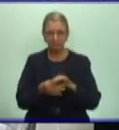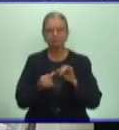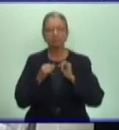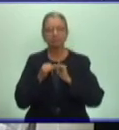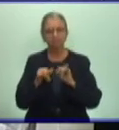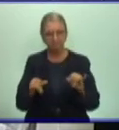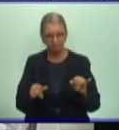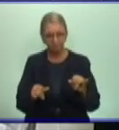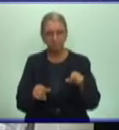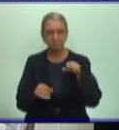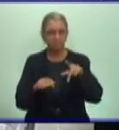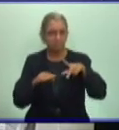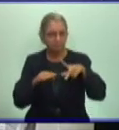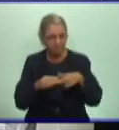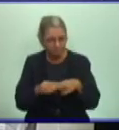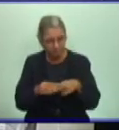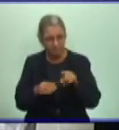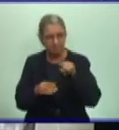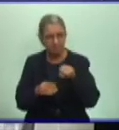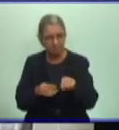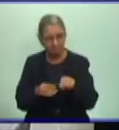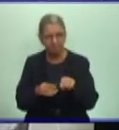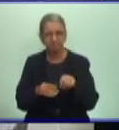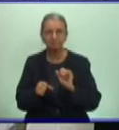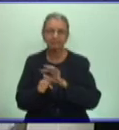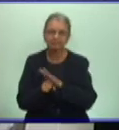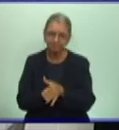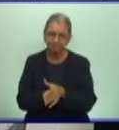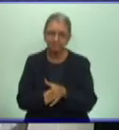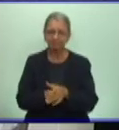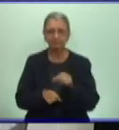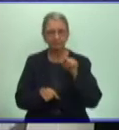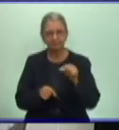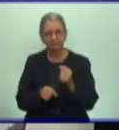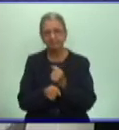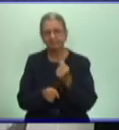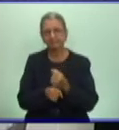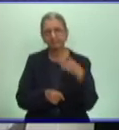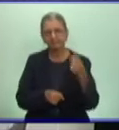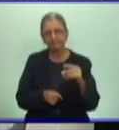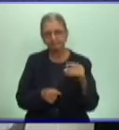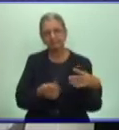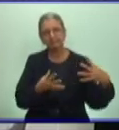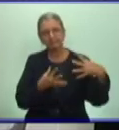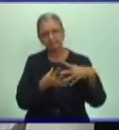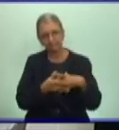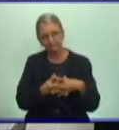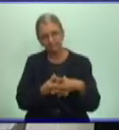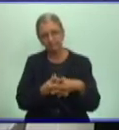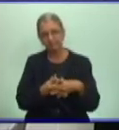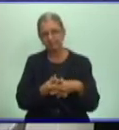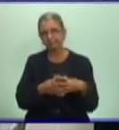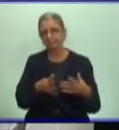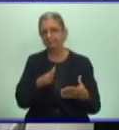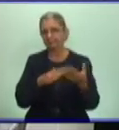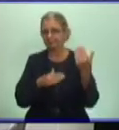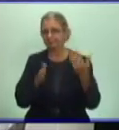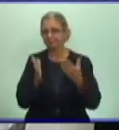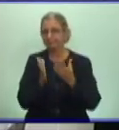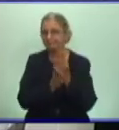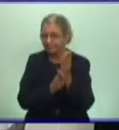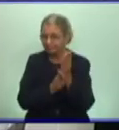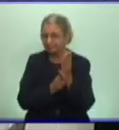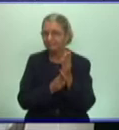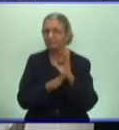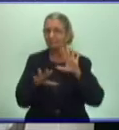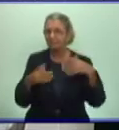vio interrumpida realmente por esta situación. Y este trabajo práctico integrador se estaba orientado a desarrollarlo por equipos.